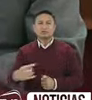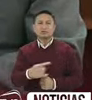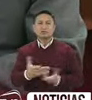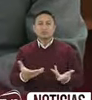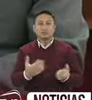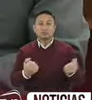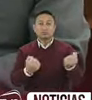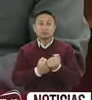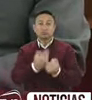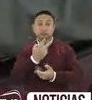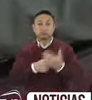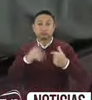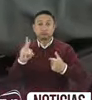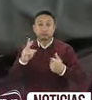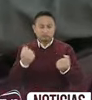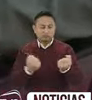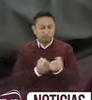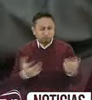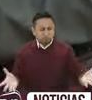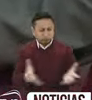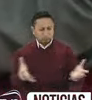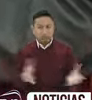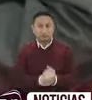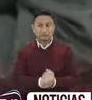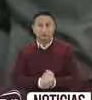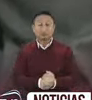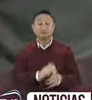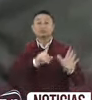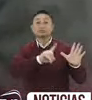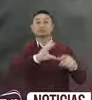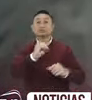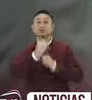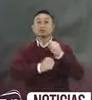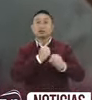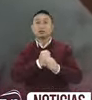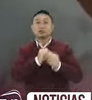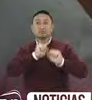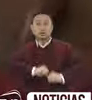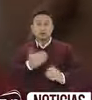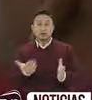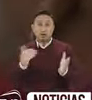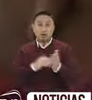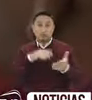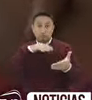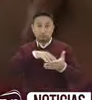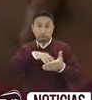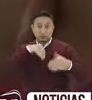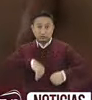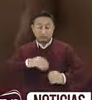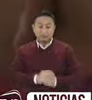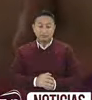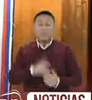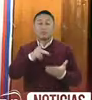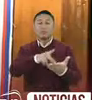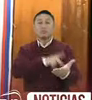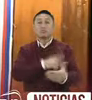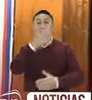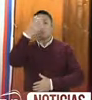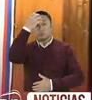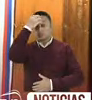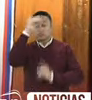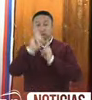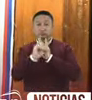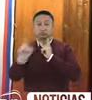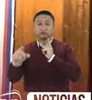respaldo que sus hijas y esposa le han dado hicieron que a sus 60 años retome los estudios secundarios, gracias al proyecto de educación a